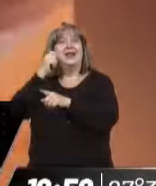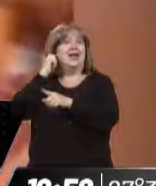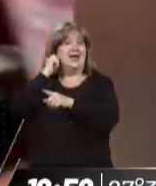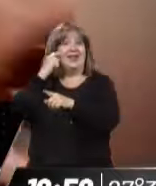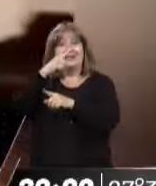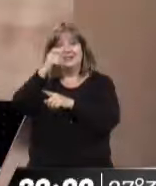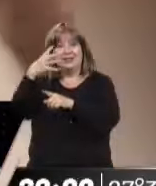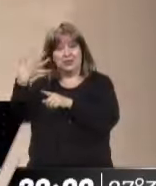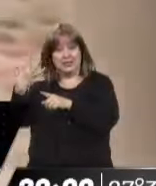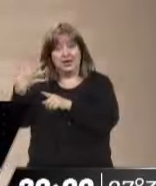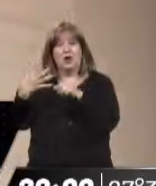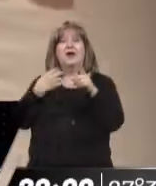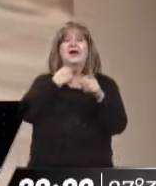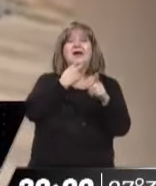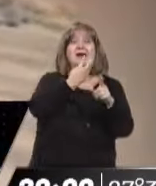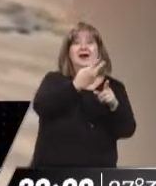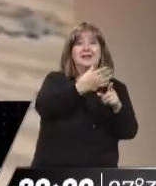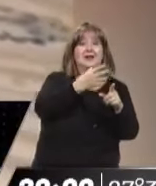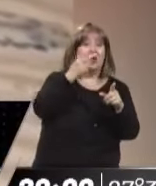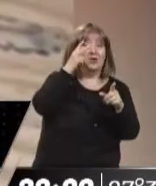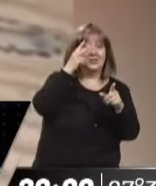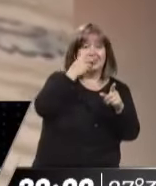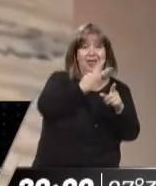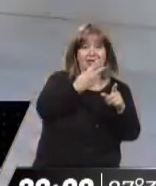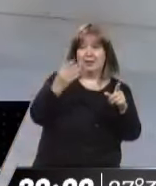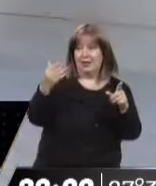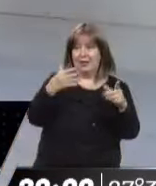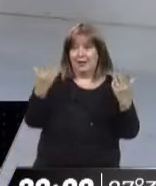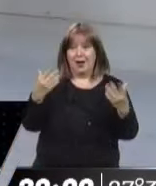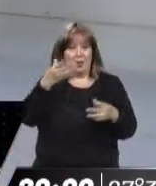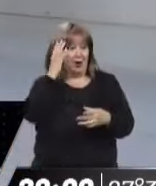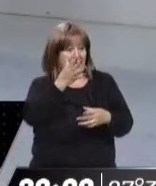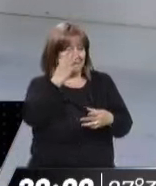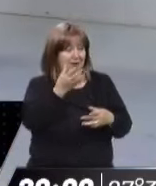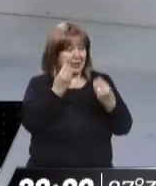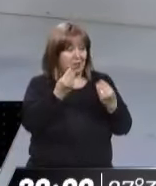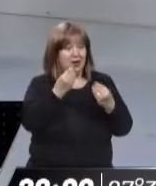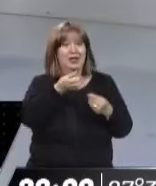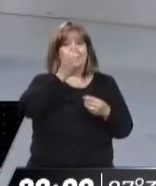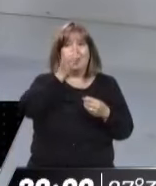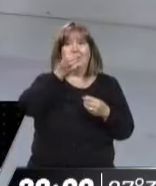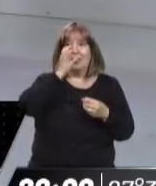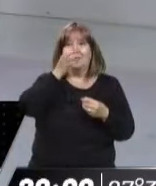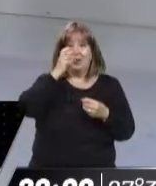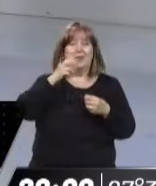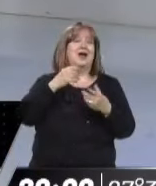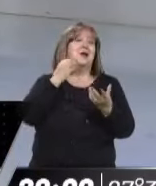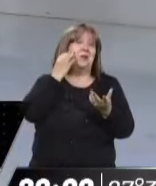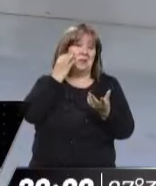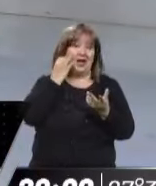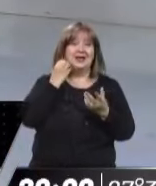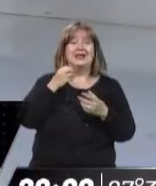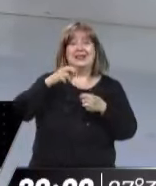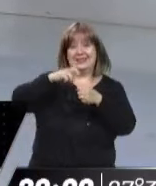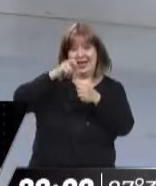Algo estamos haciendo mal. Ha restado puntos, Sofía. No. No sé si va a cantar. Después de este video, no sé si va a cantar. No ha sido de los mejores